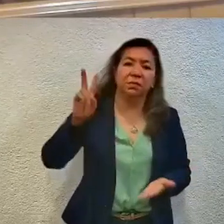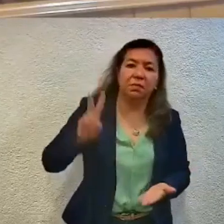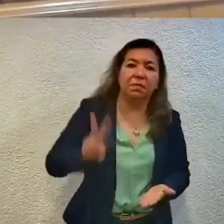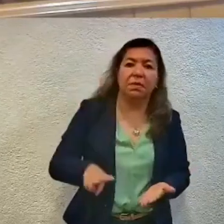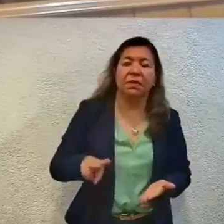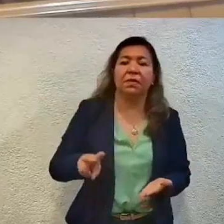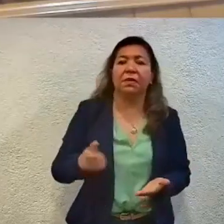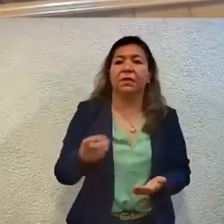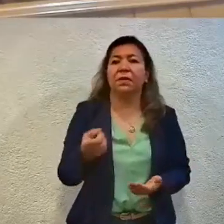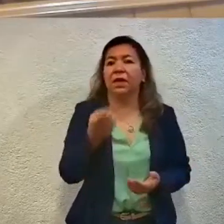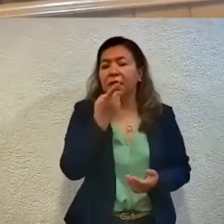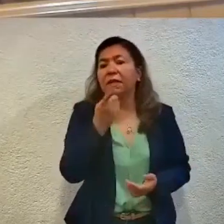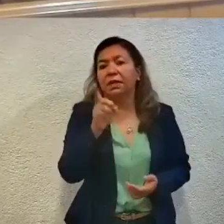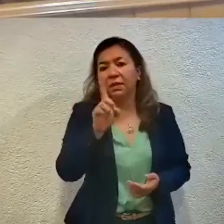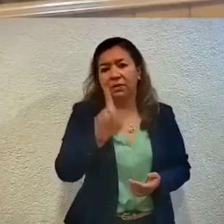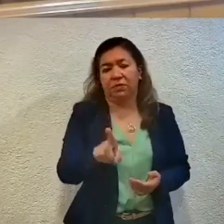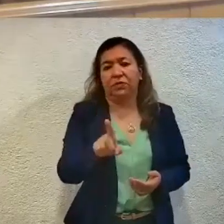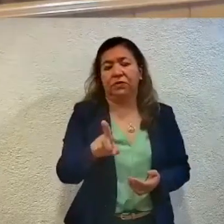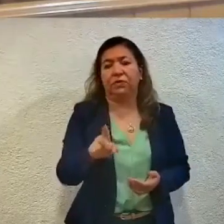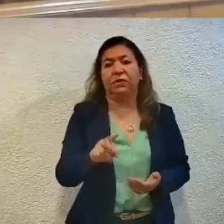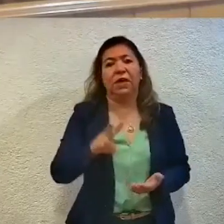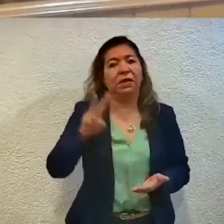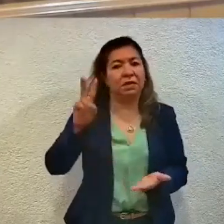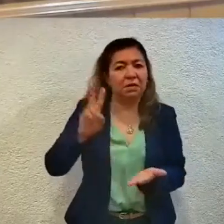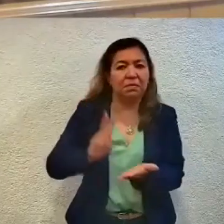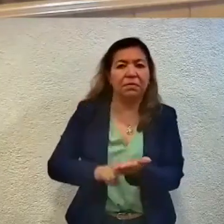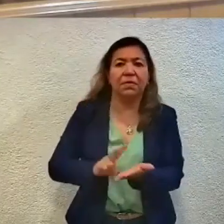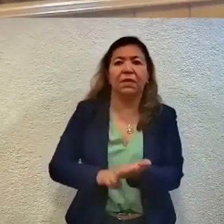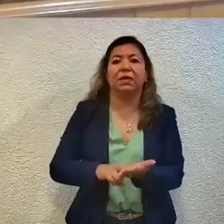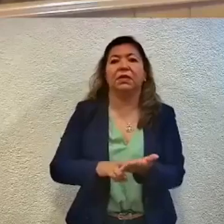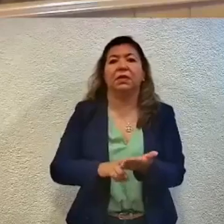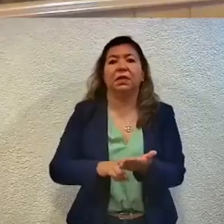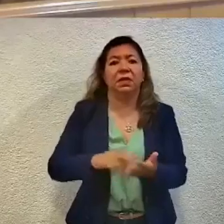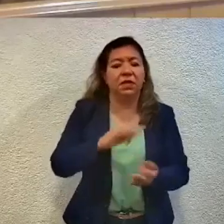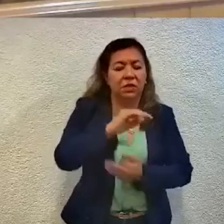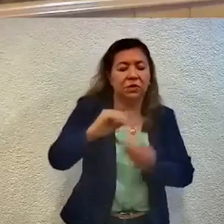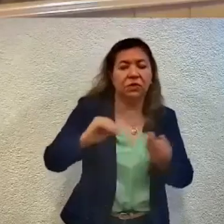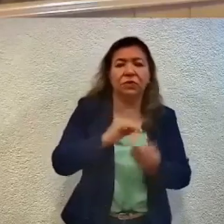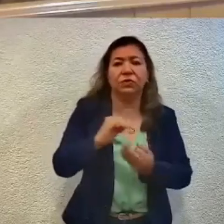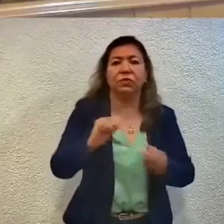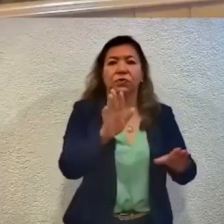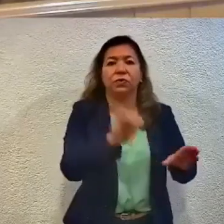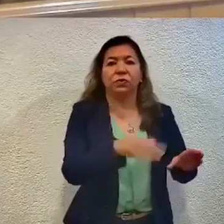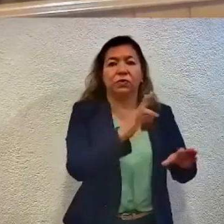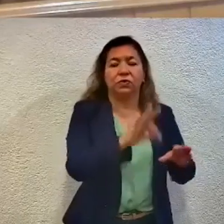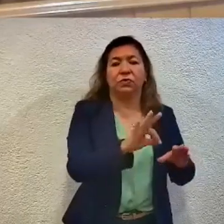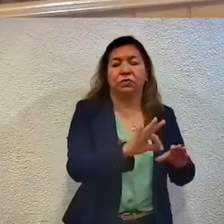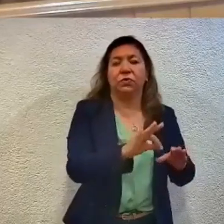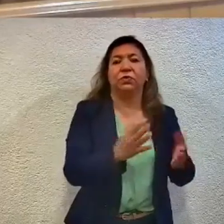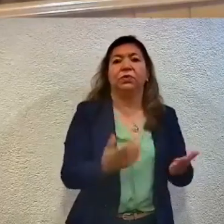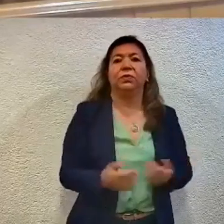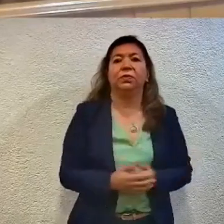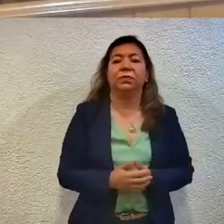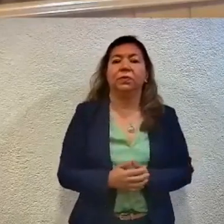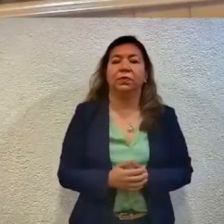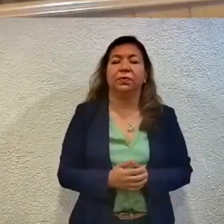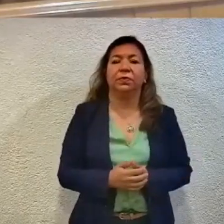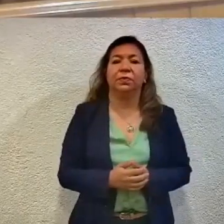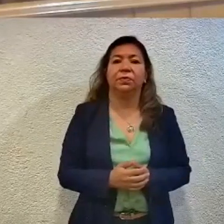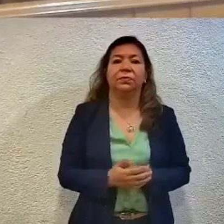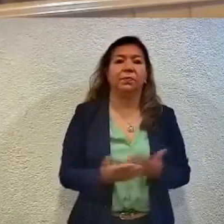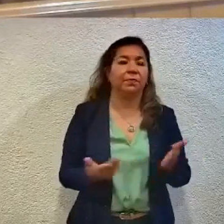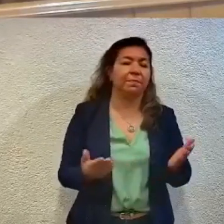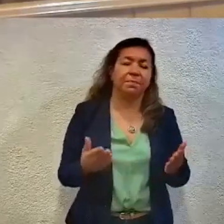de que deba privarse de validez a todos los sufragios emitidos en las casillas impugnadas. En el caso, no se